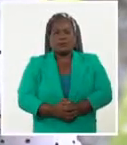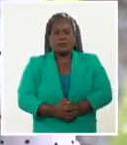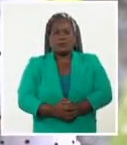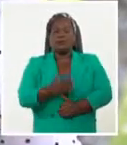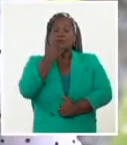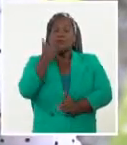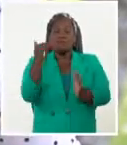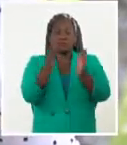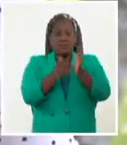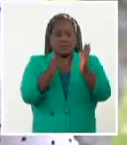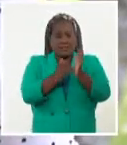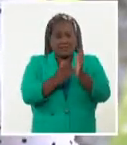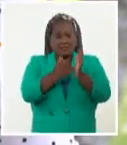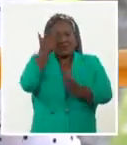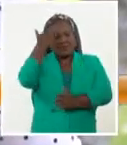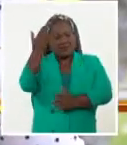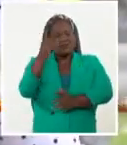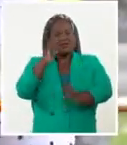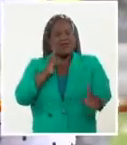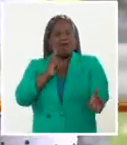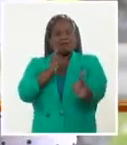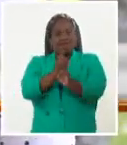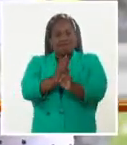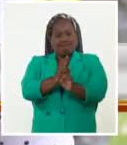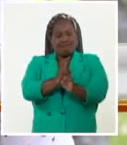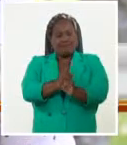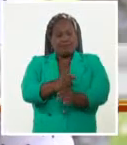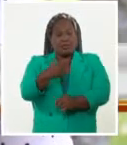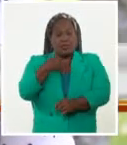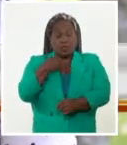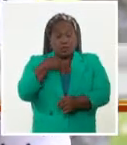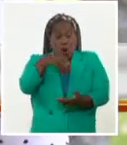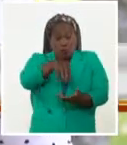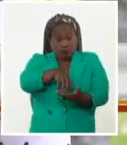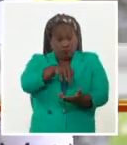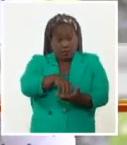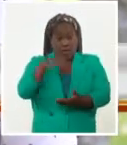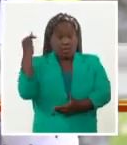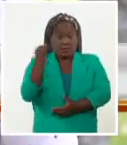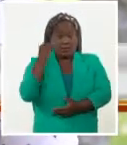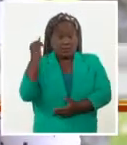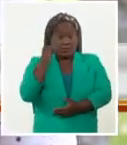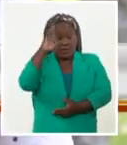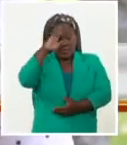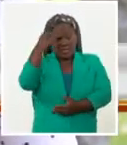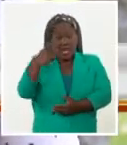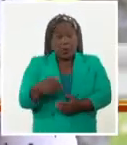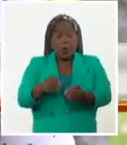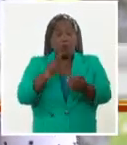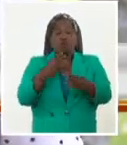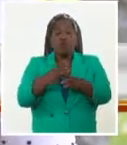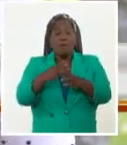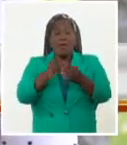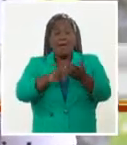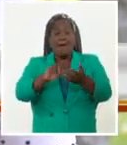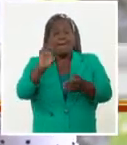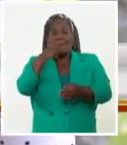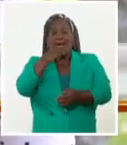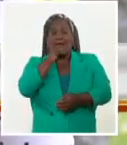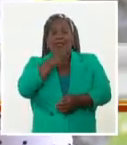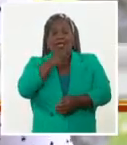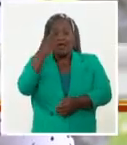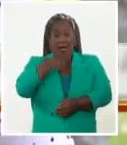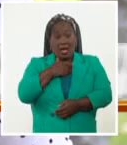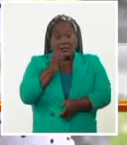Buenas tardes, gracias por este contacto. Así es, efectivamente, me encuentro en la Clínica Internacional de Salud La Pradera, donde en horas de la mañana